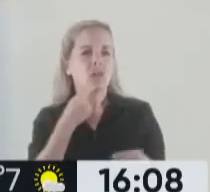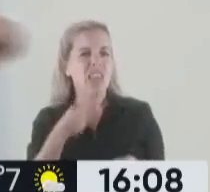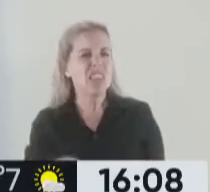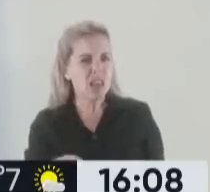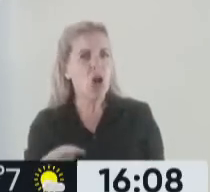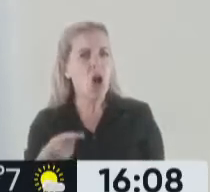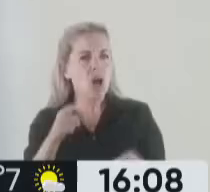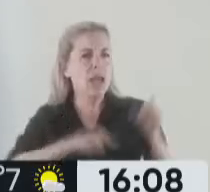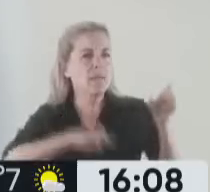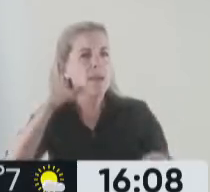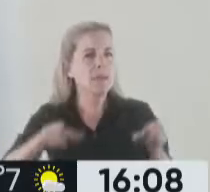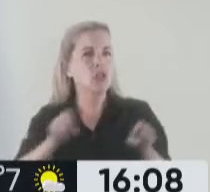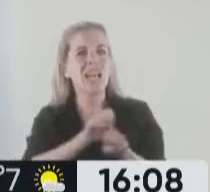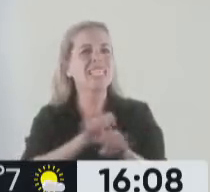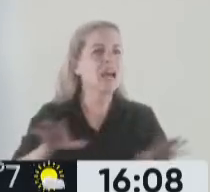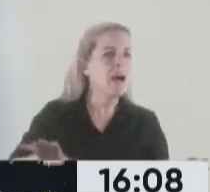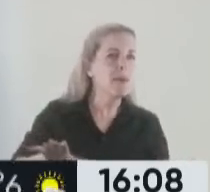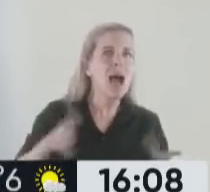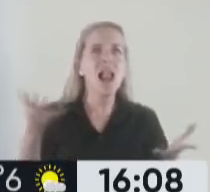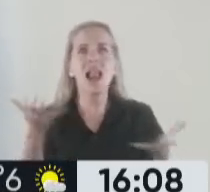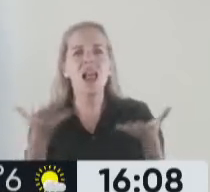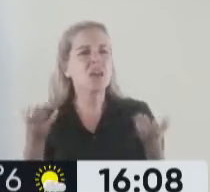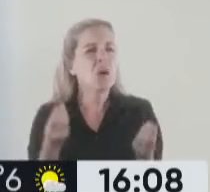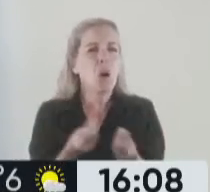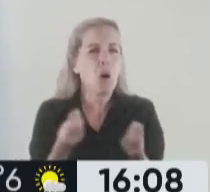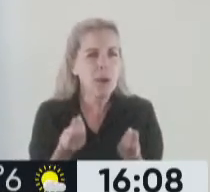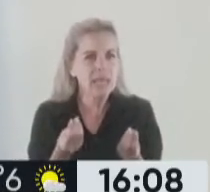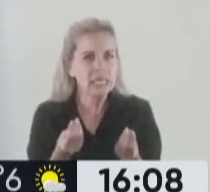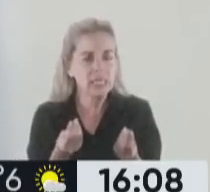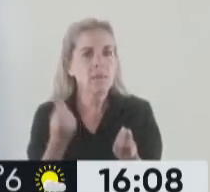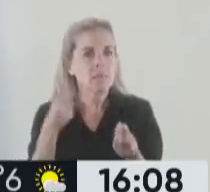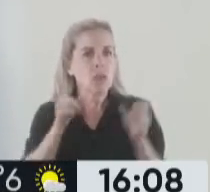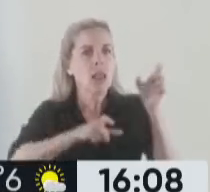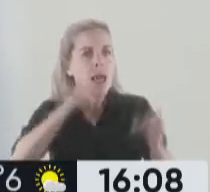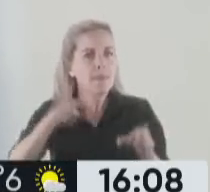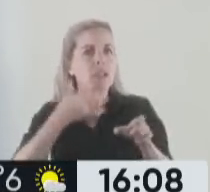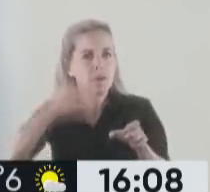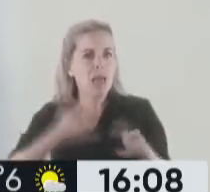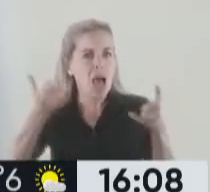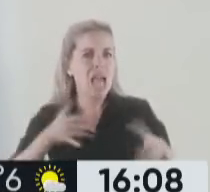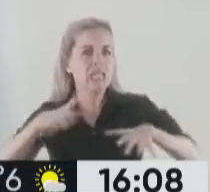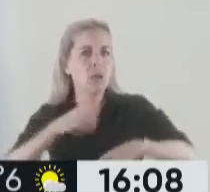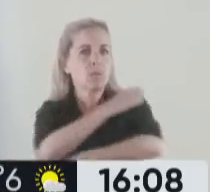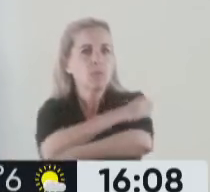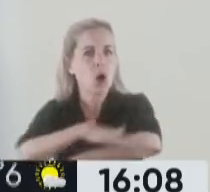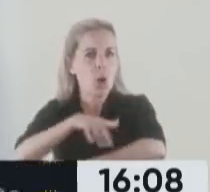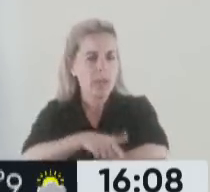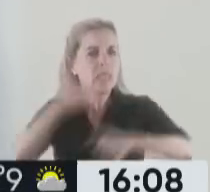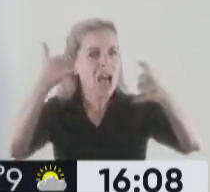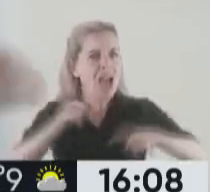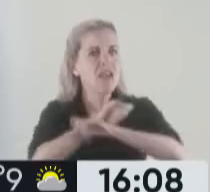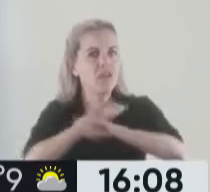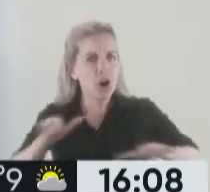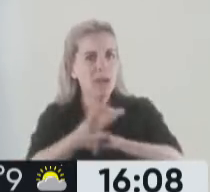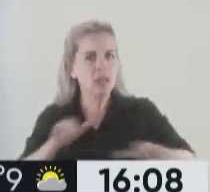no era una cuestión que se puede imponer así. Pero esa gente obviamente estaba mal. Ahora, hay datos que nosotros vemos y verificamos